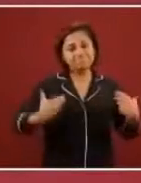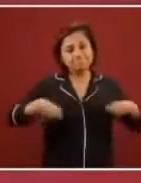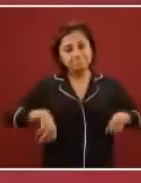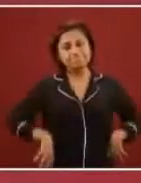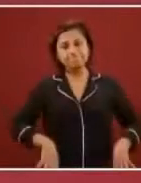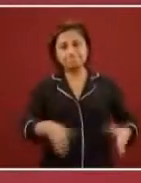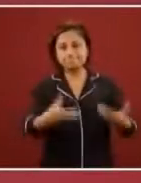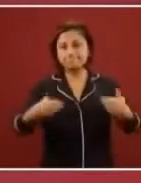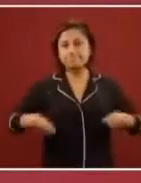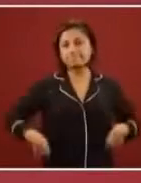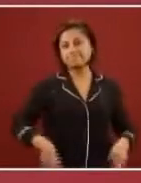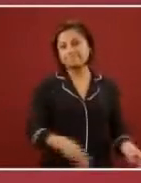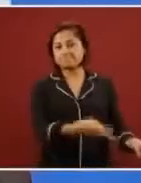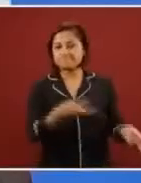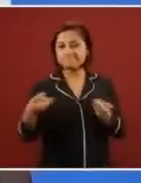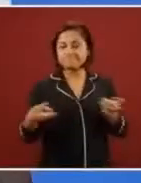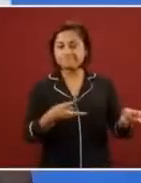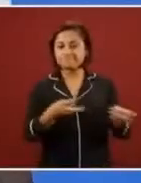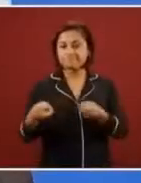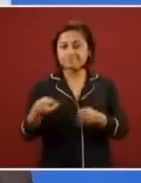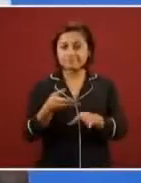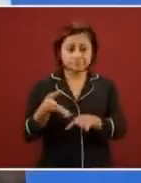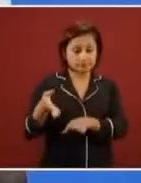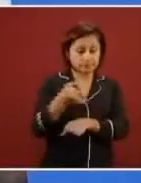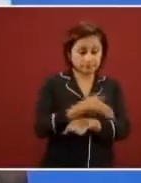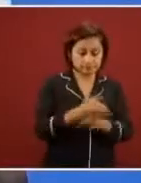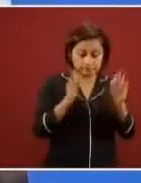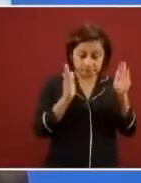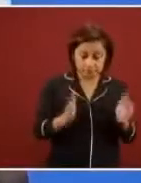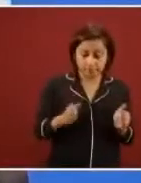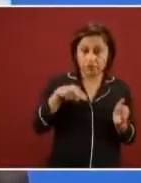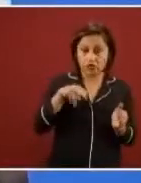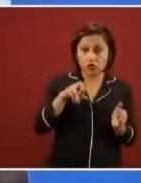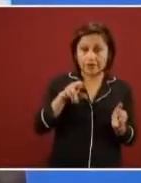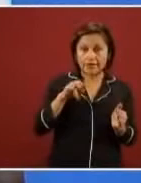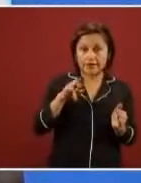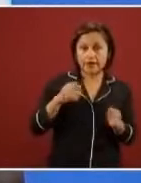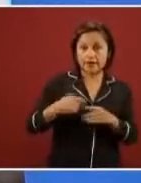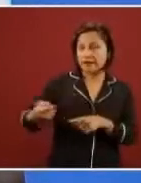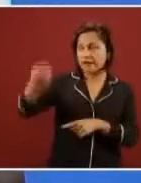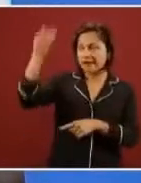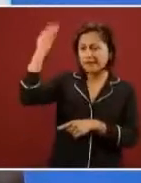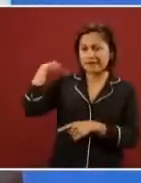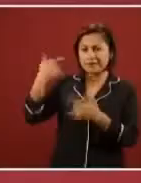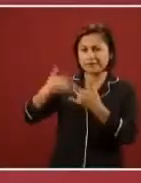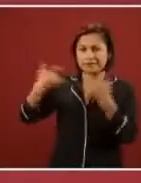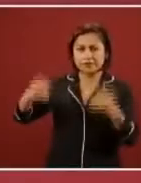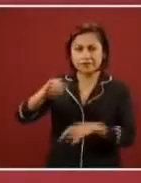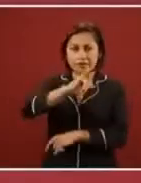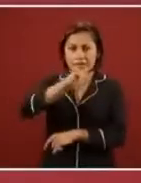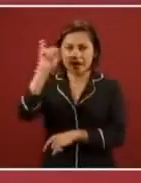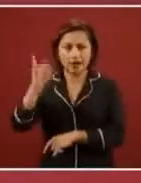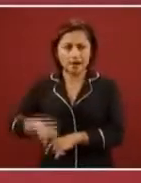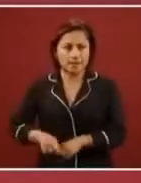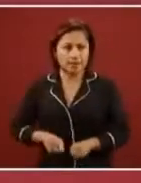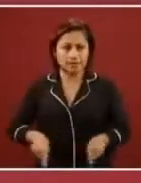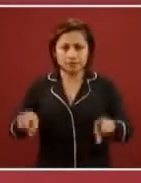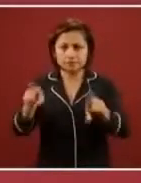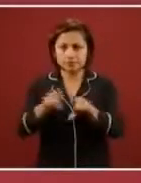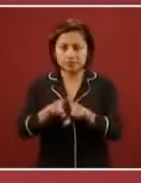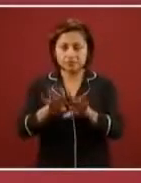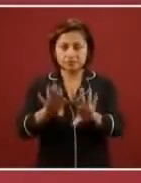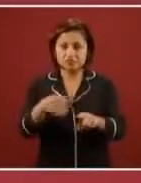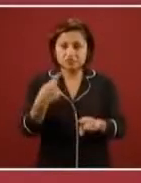habían saqueado tanto a México los traficantes de influencia, los hombres de negocio, los